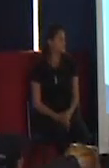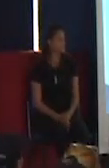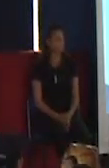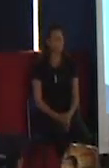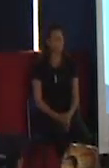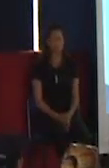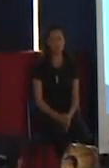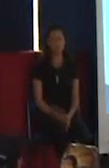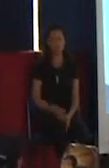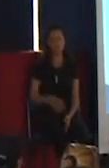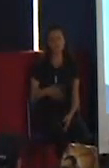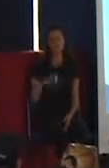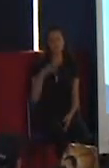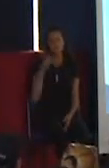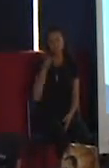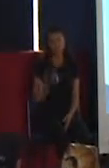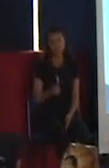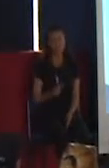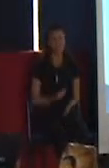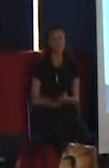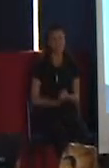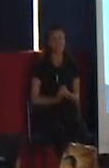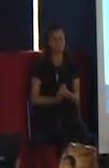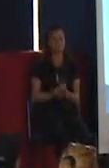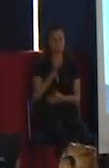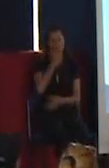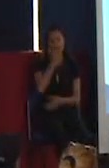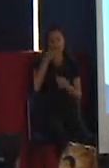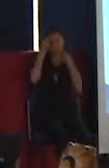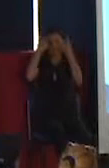Bien, ¿qué es lo que le está diciendo el Estado al SENA?